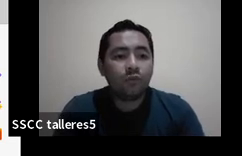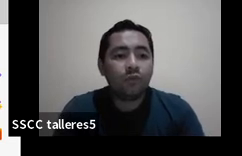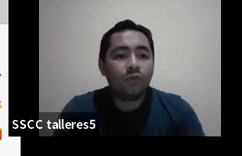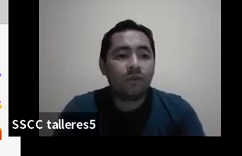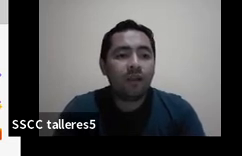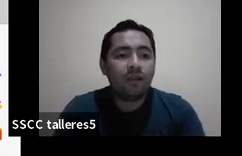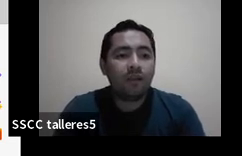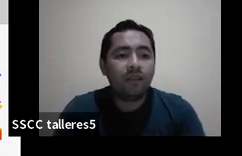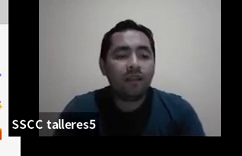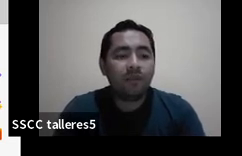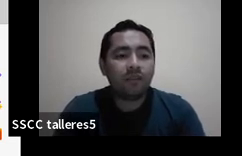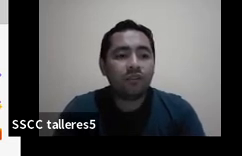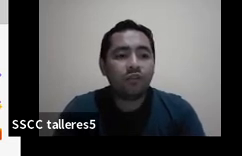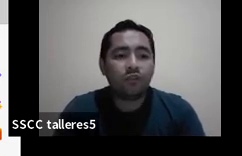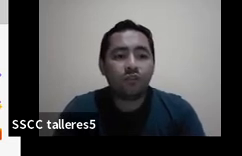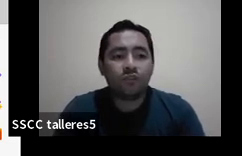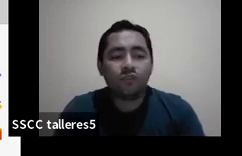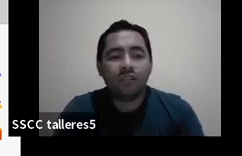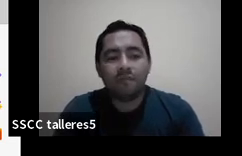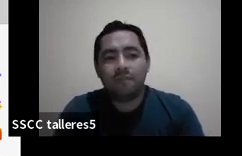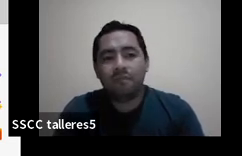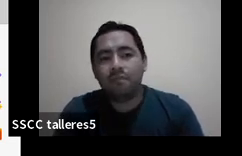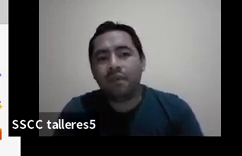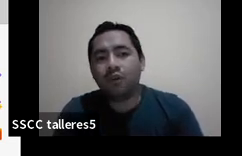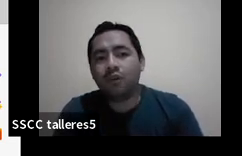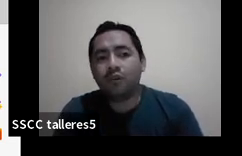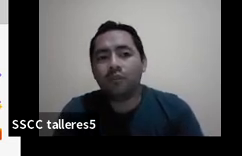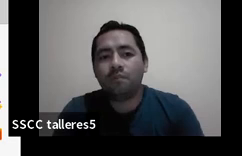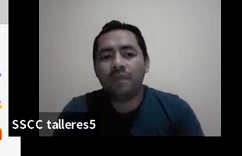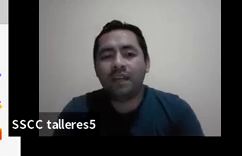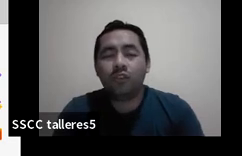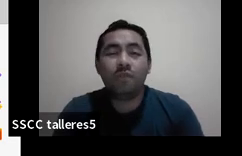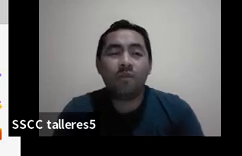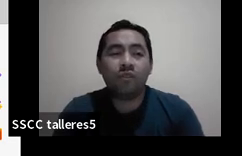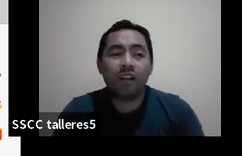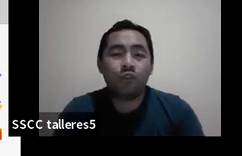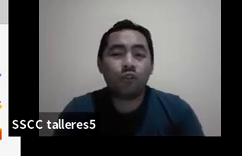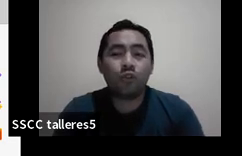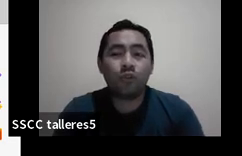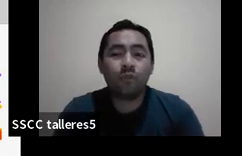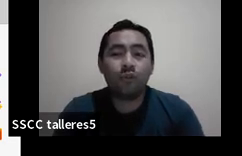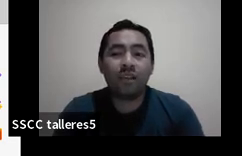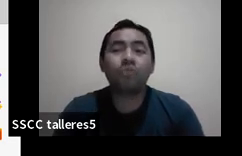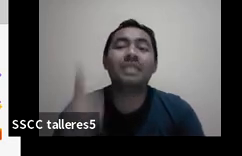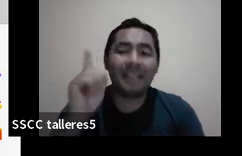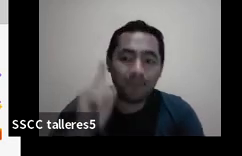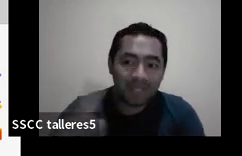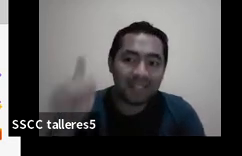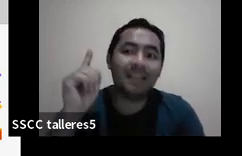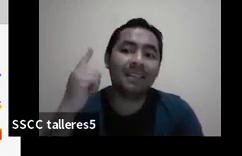Sordomudos, es mudo, no habla y a la vez sordos, ya. Pero más que todo vamos al sordo porque